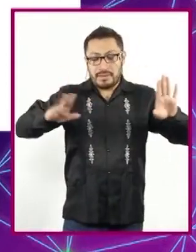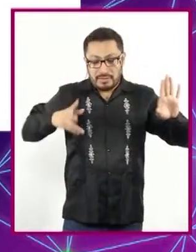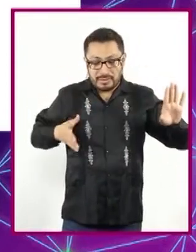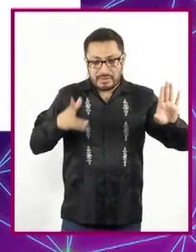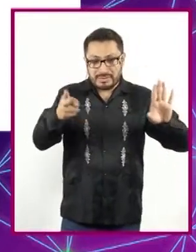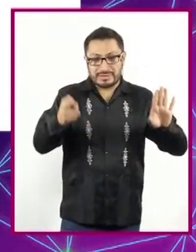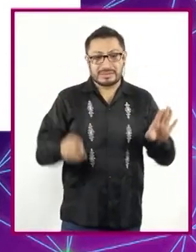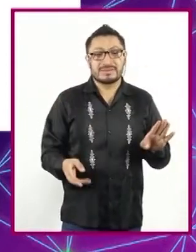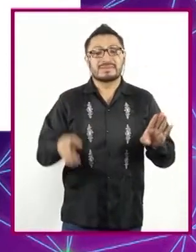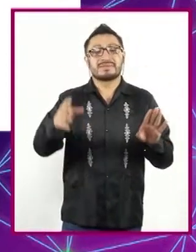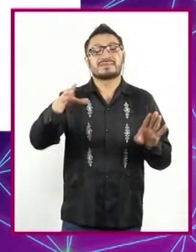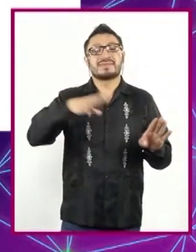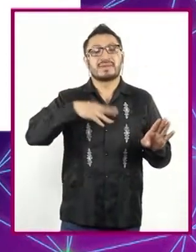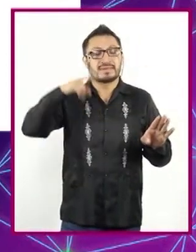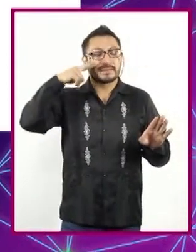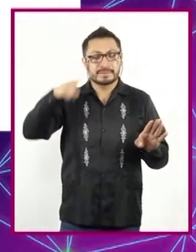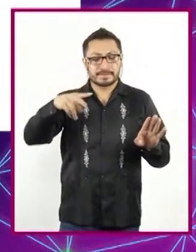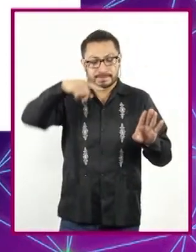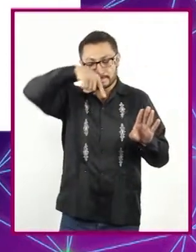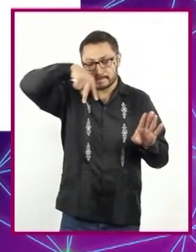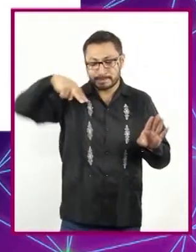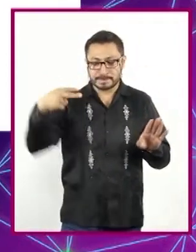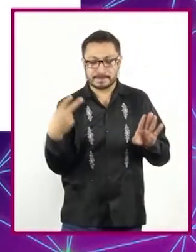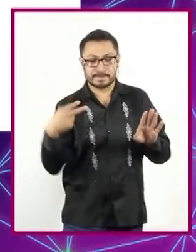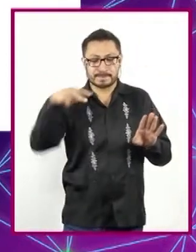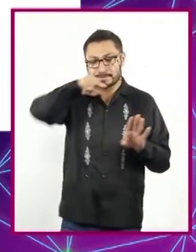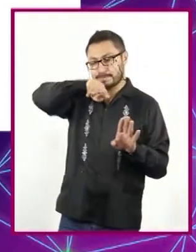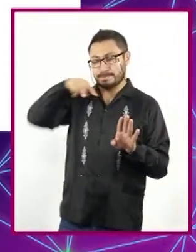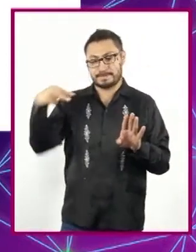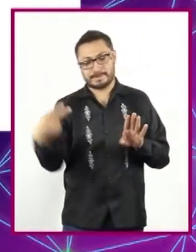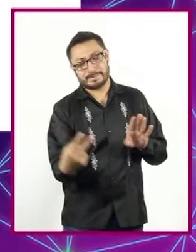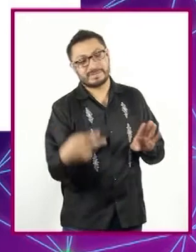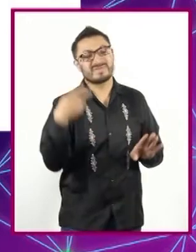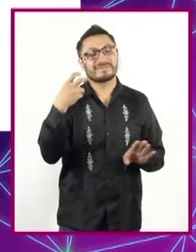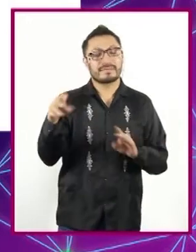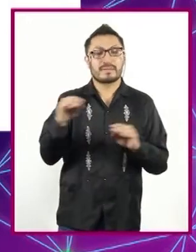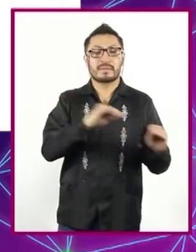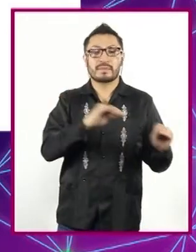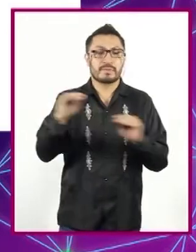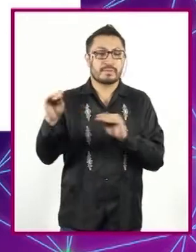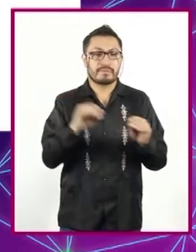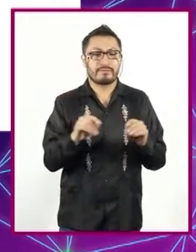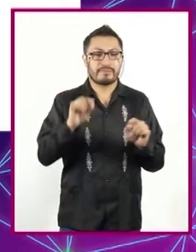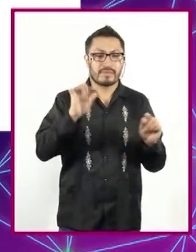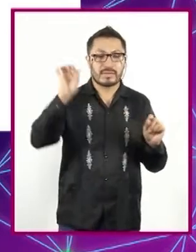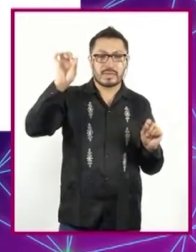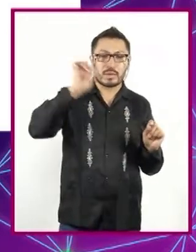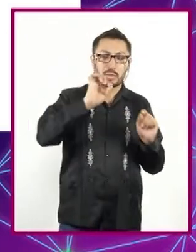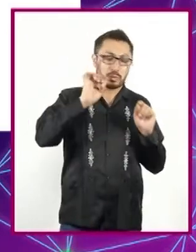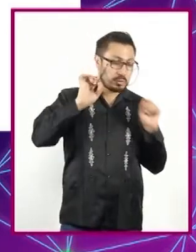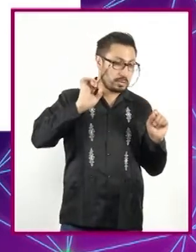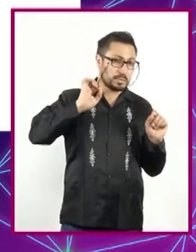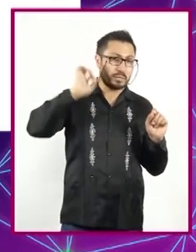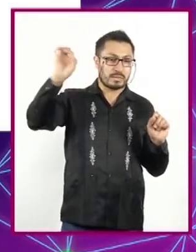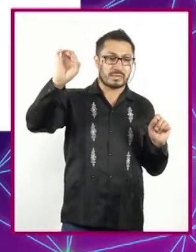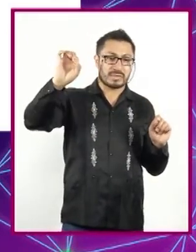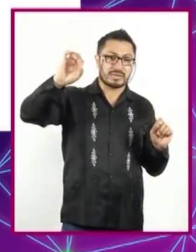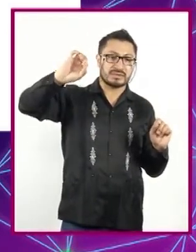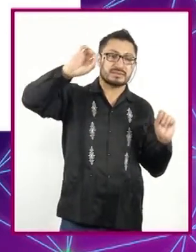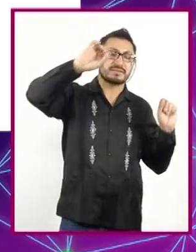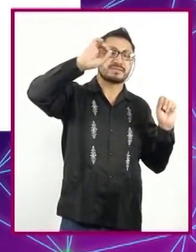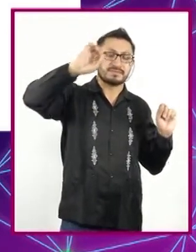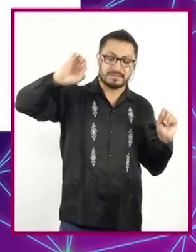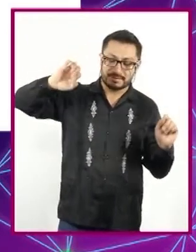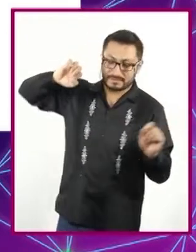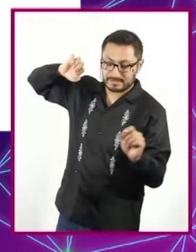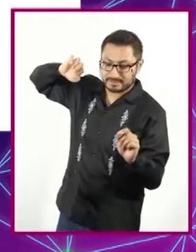observa desde diferentes ángulos para que, auxiliados por el movimiento de los puntos de referencia, el plano se